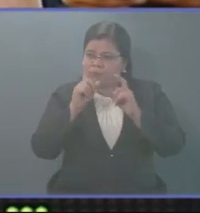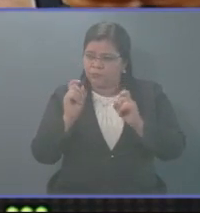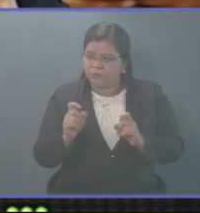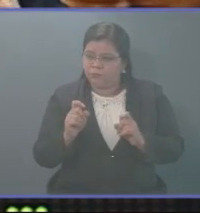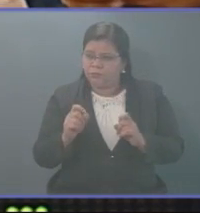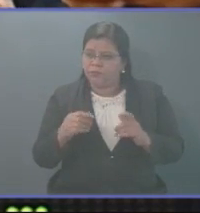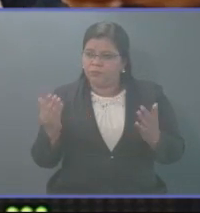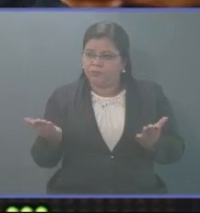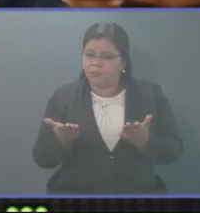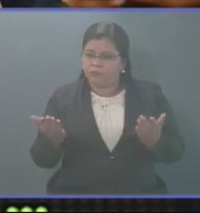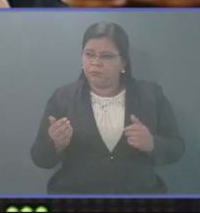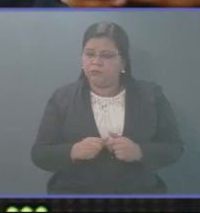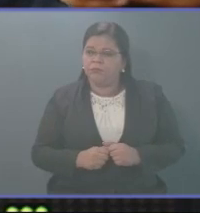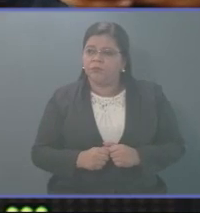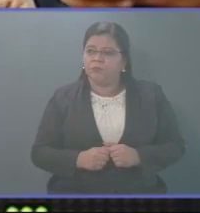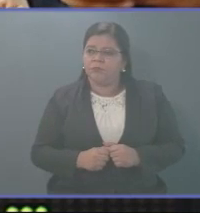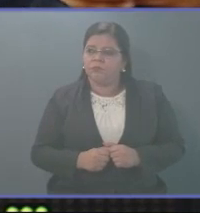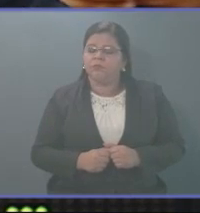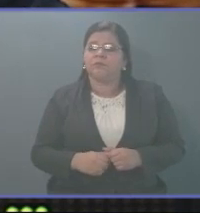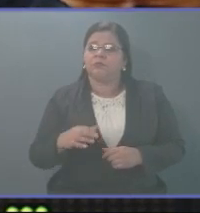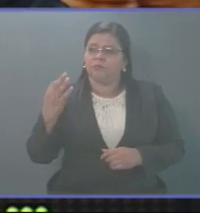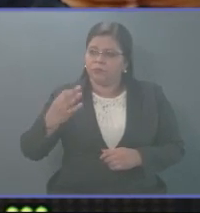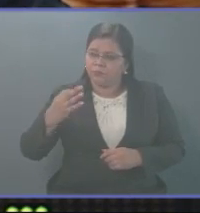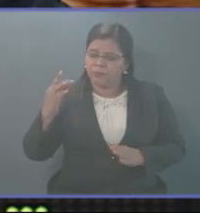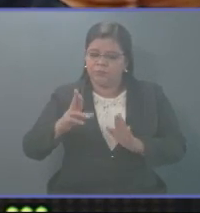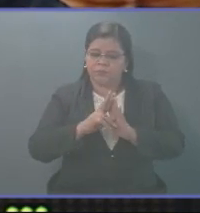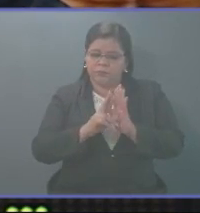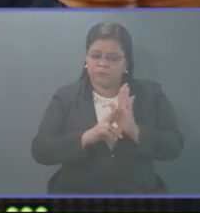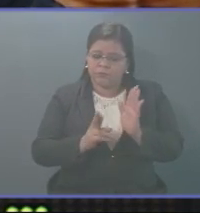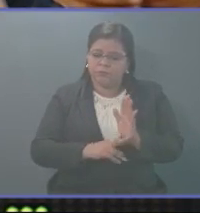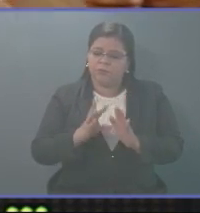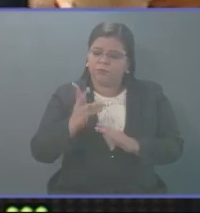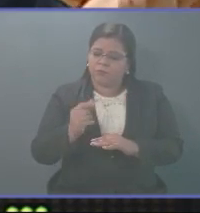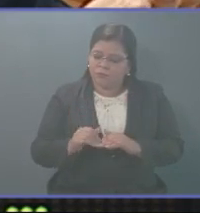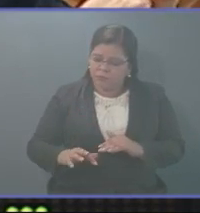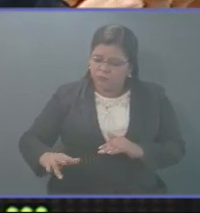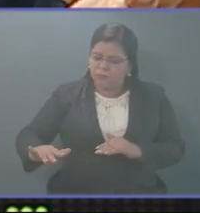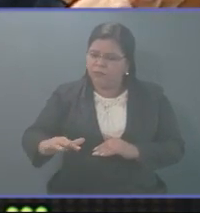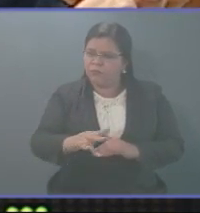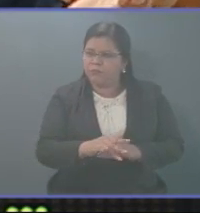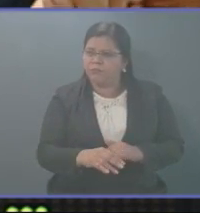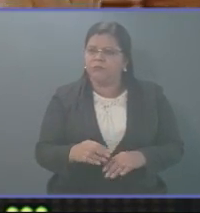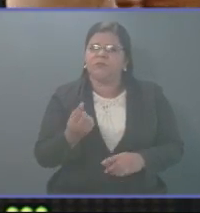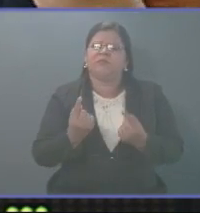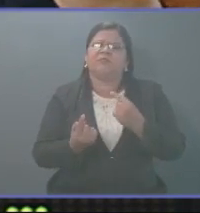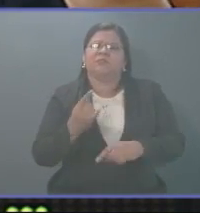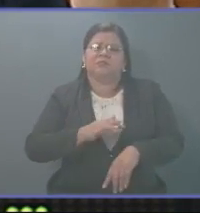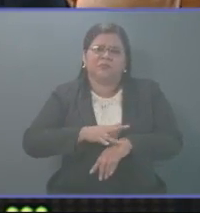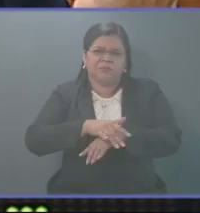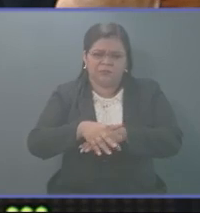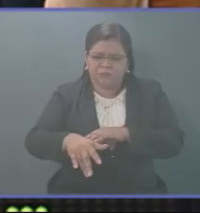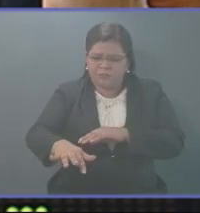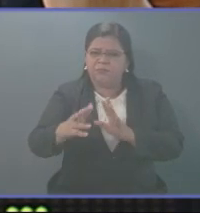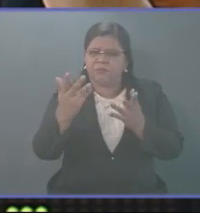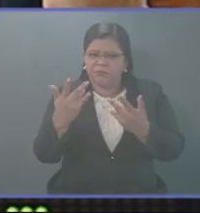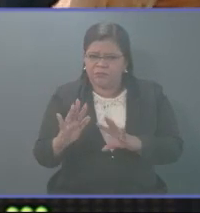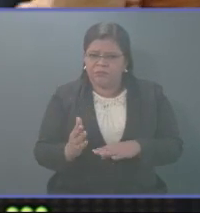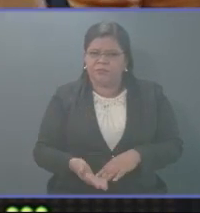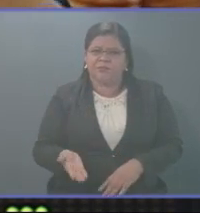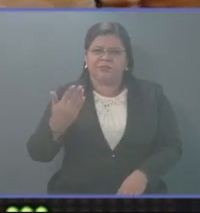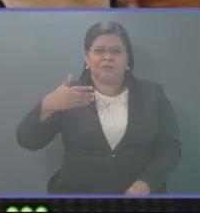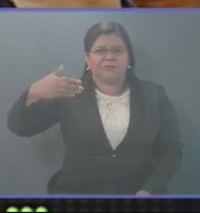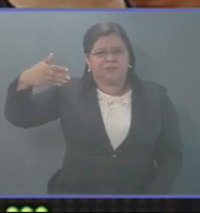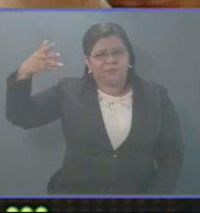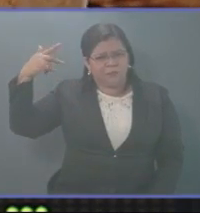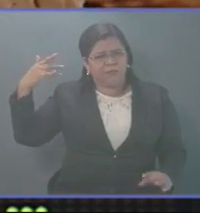se le está haciendo, como mínimo el registro de caudales, insumos, ¿y cuáles son los caudales? Los que ya vienen desde hace años,